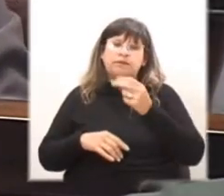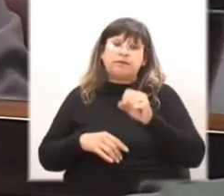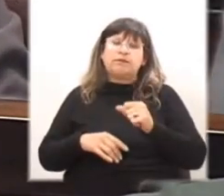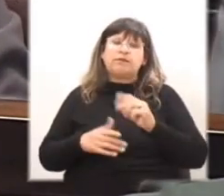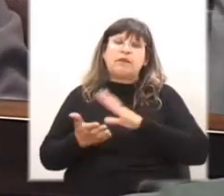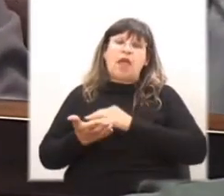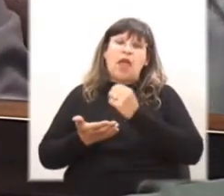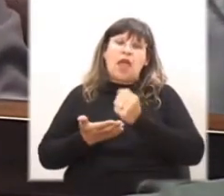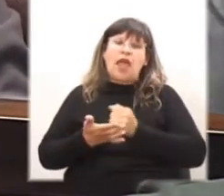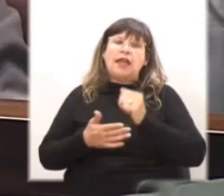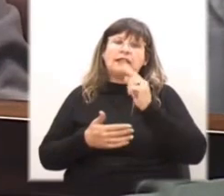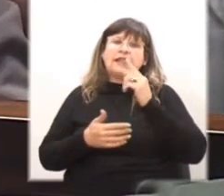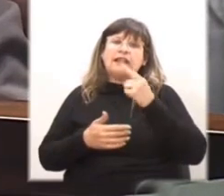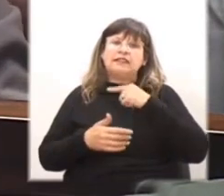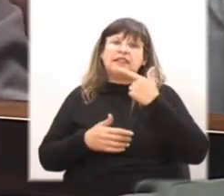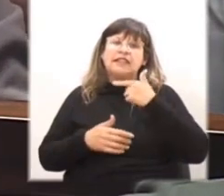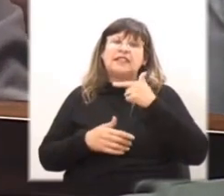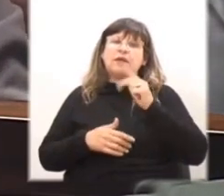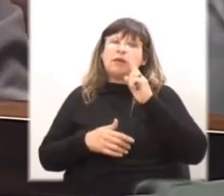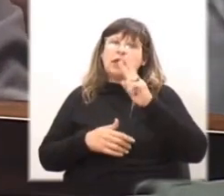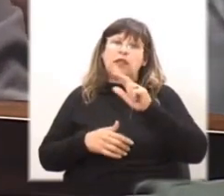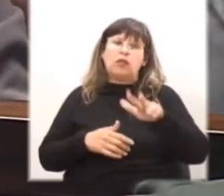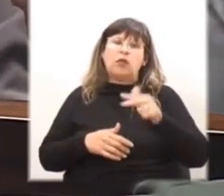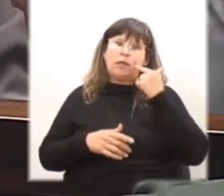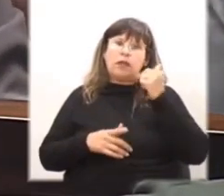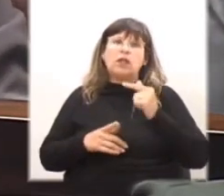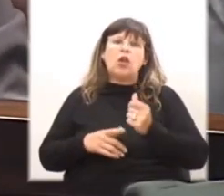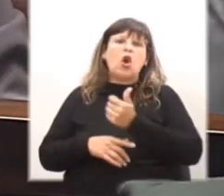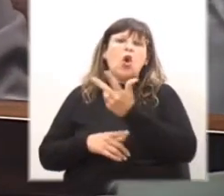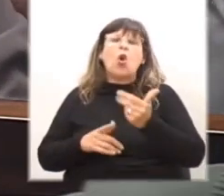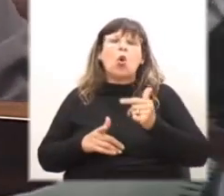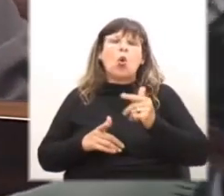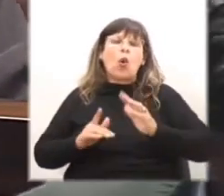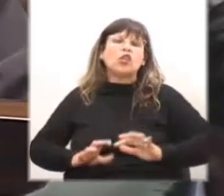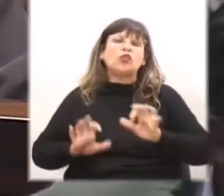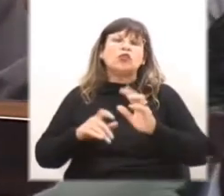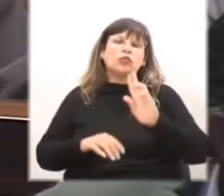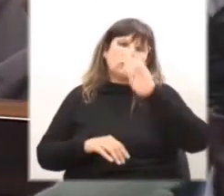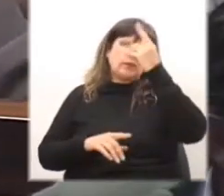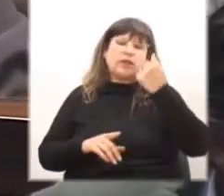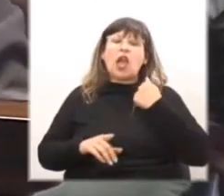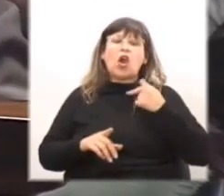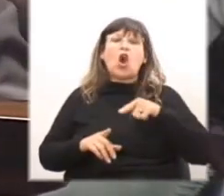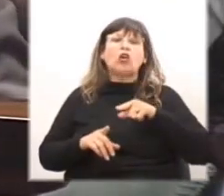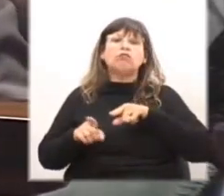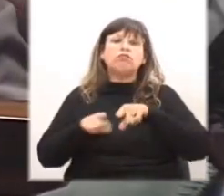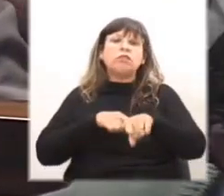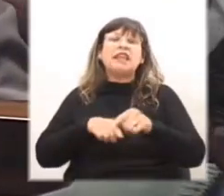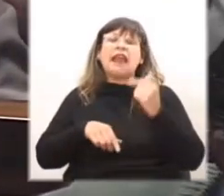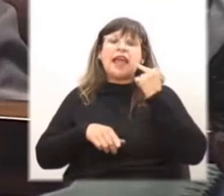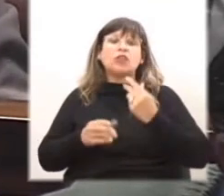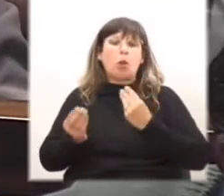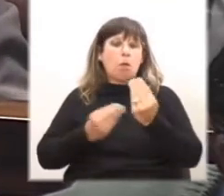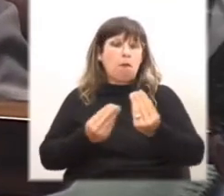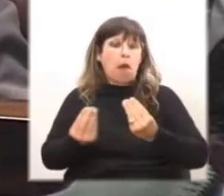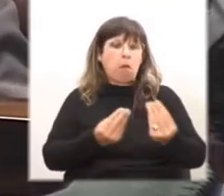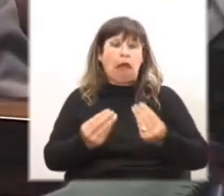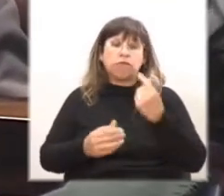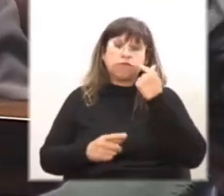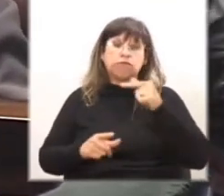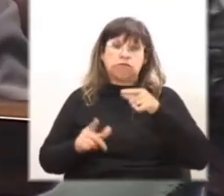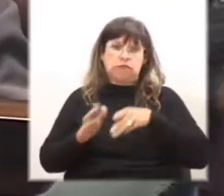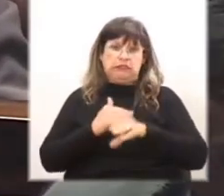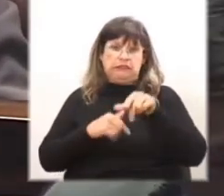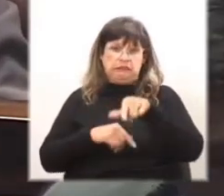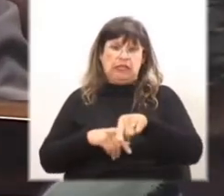septiembre de 2023, ¿cuántos funcionarios uruguayos por designación directa han ingresado a CTM?